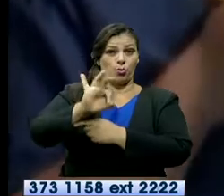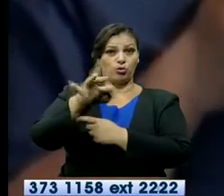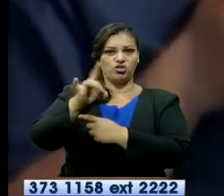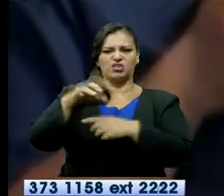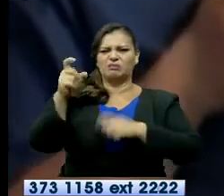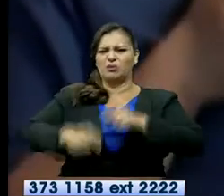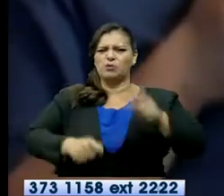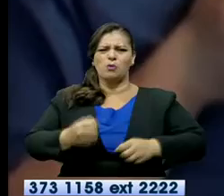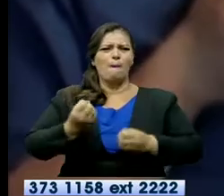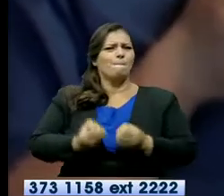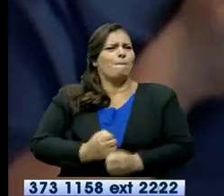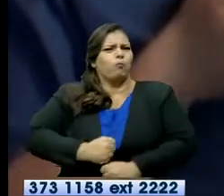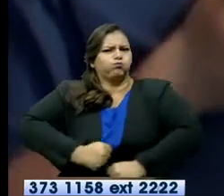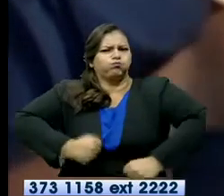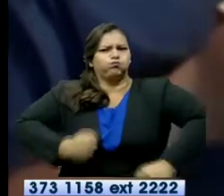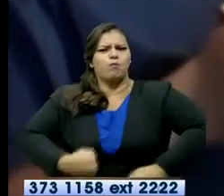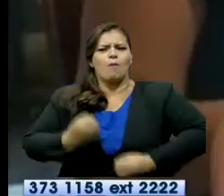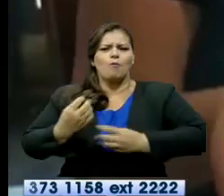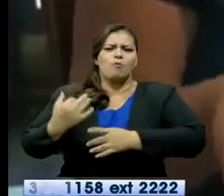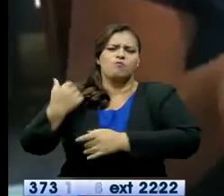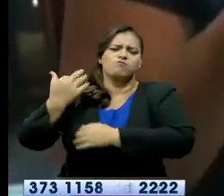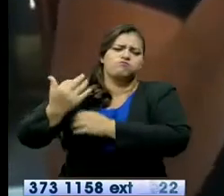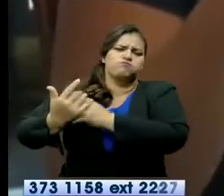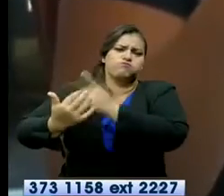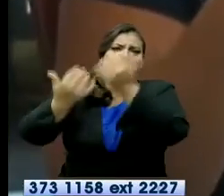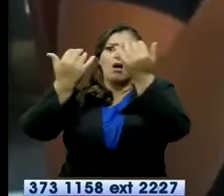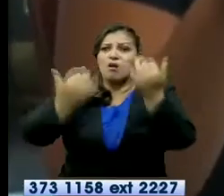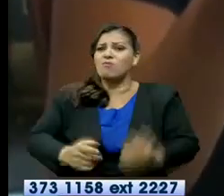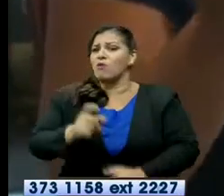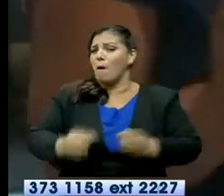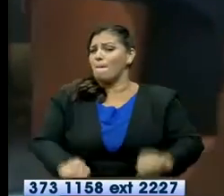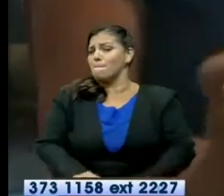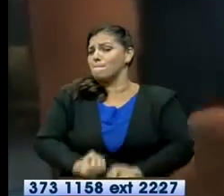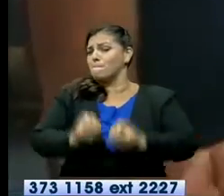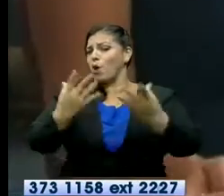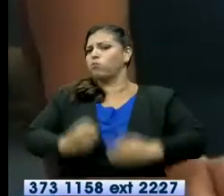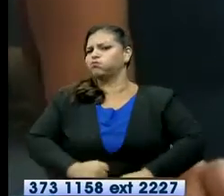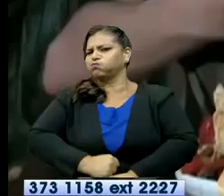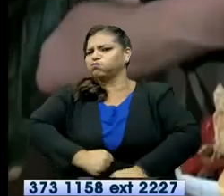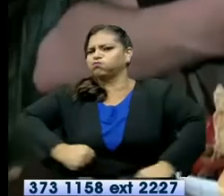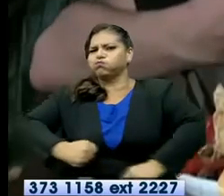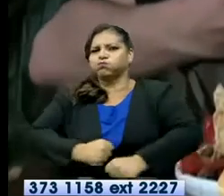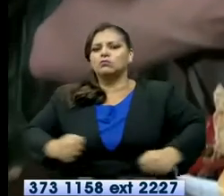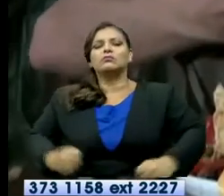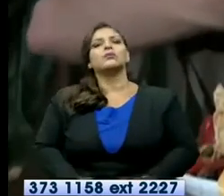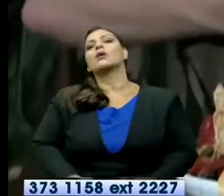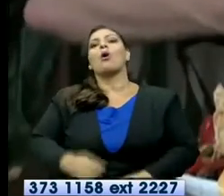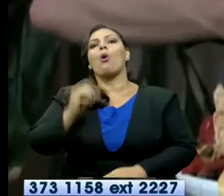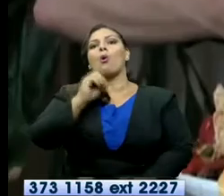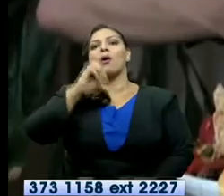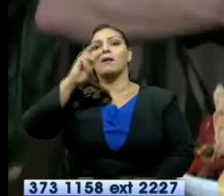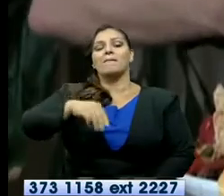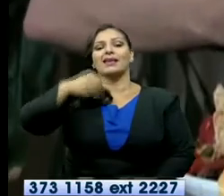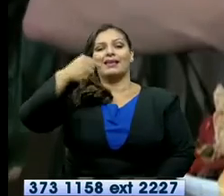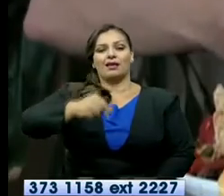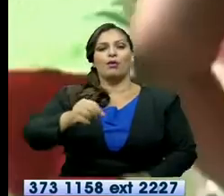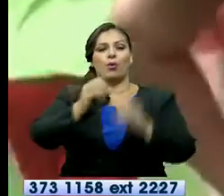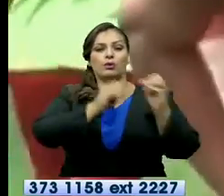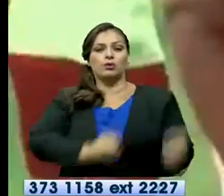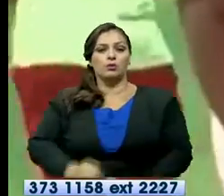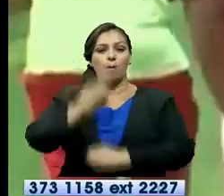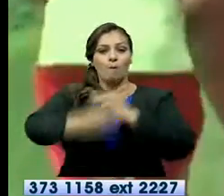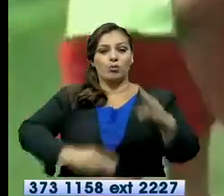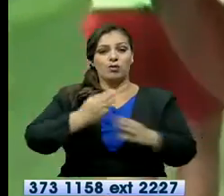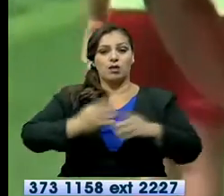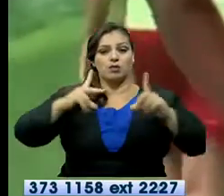mundo y Latinoamérica no es la excepción. Es un problema de salud pública. La Organización Mundial de la Salud revela que en la región hay